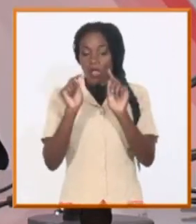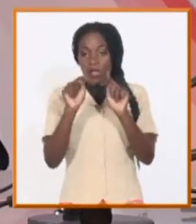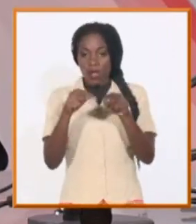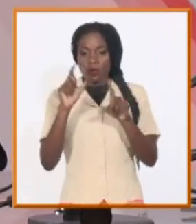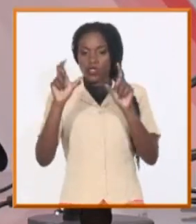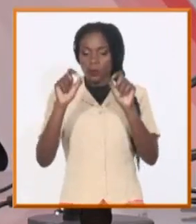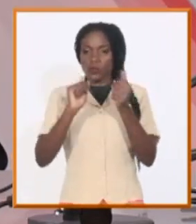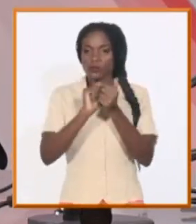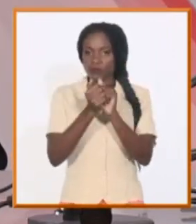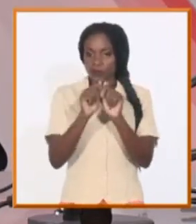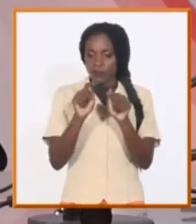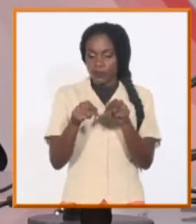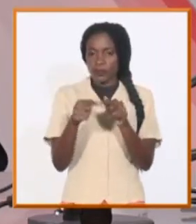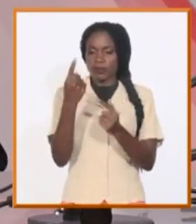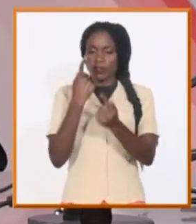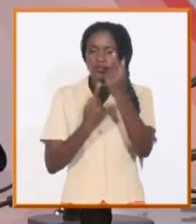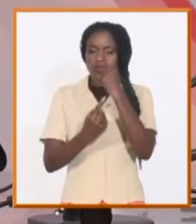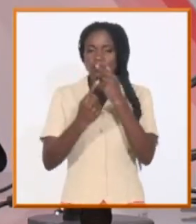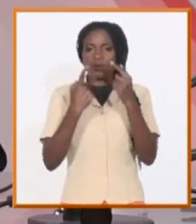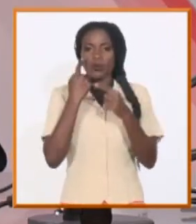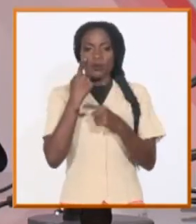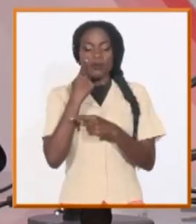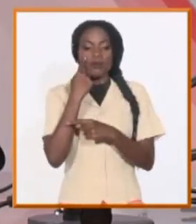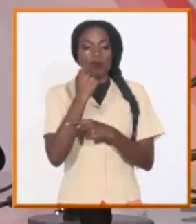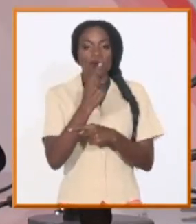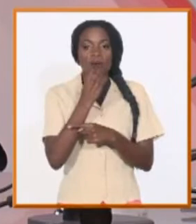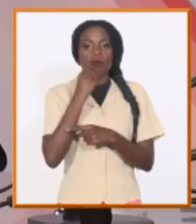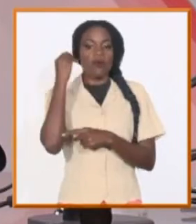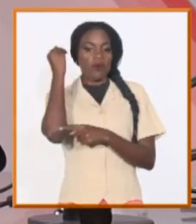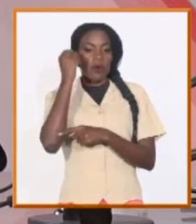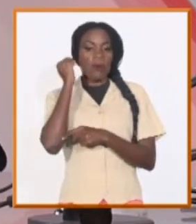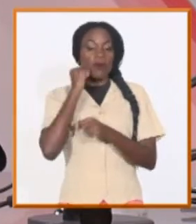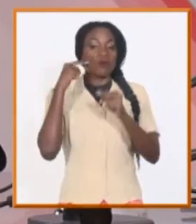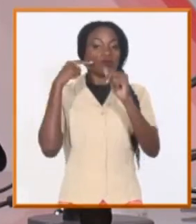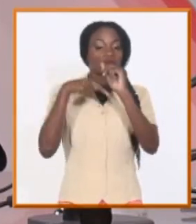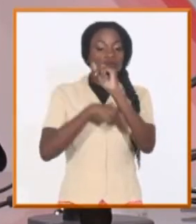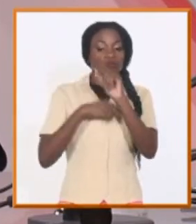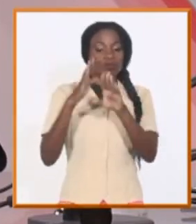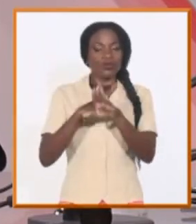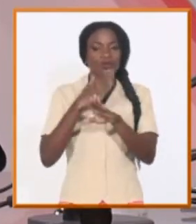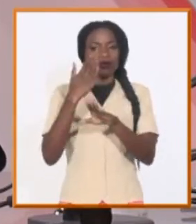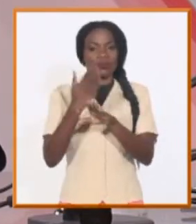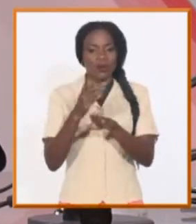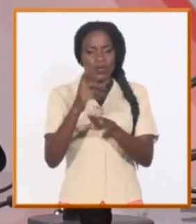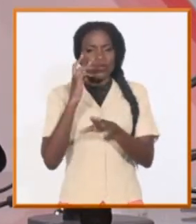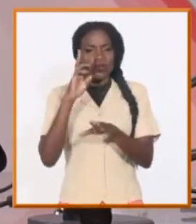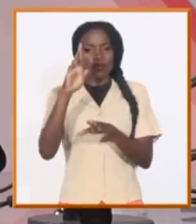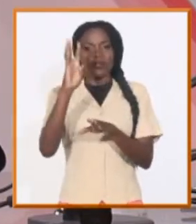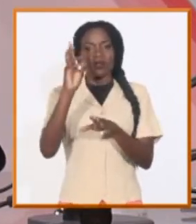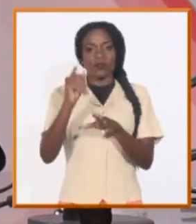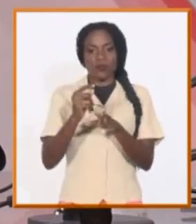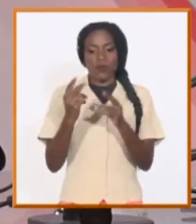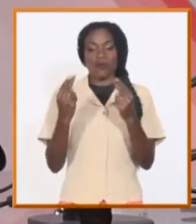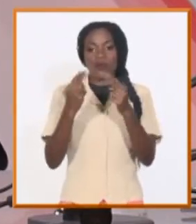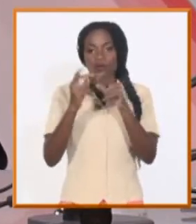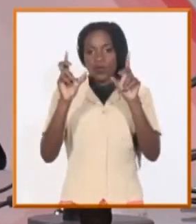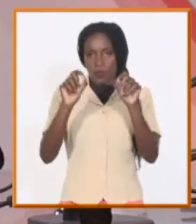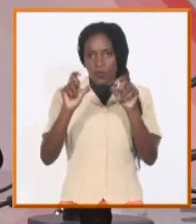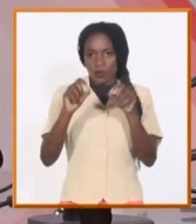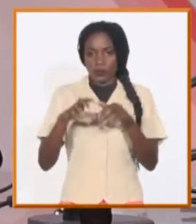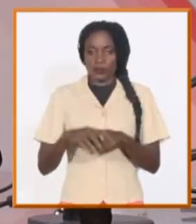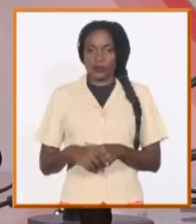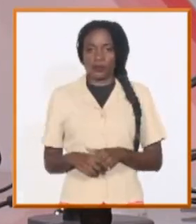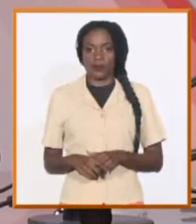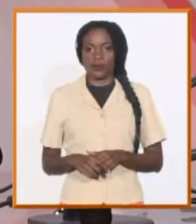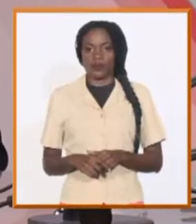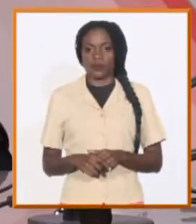pues trazar algunas de las luces que nos llevarán a análisis más profundos después de estos resultados de los Juegos Panamericanos. Pero me